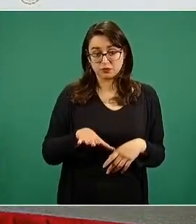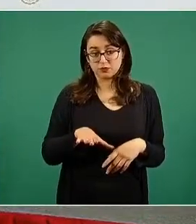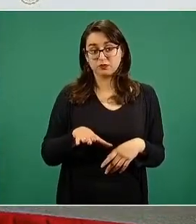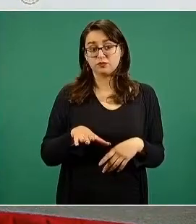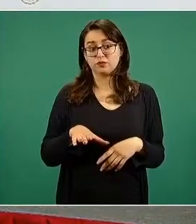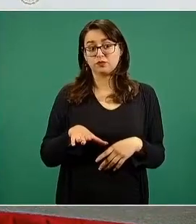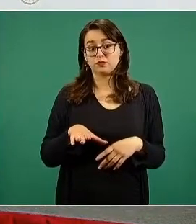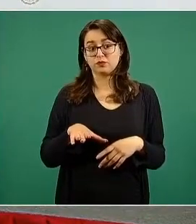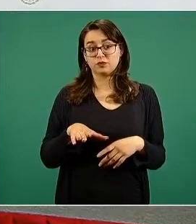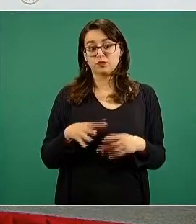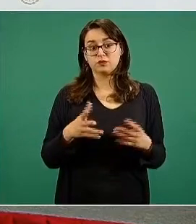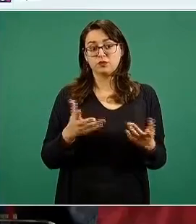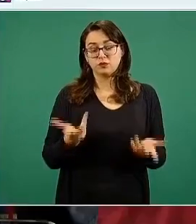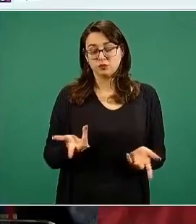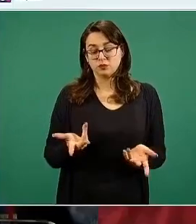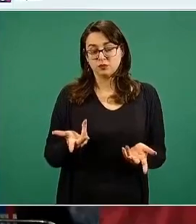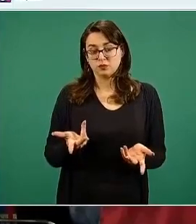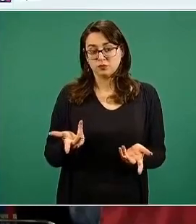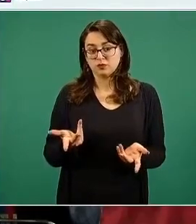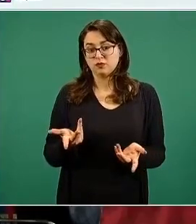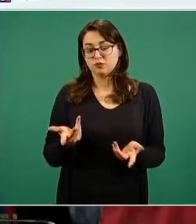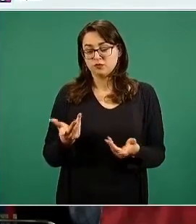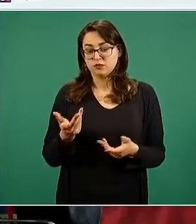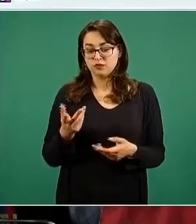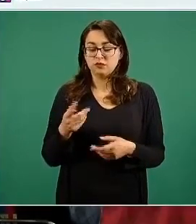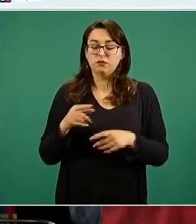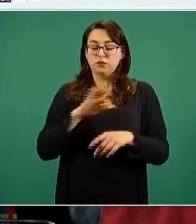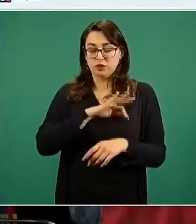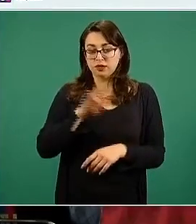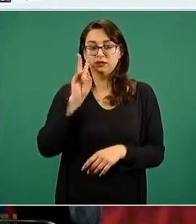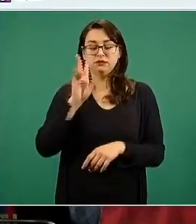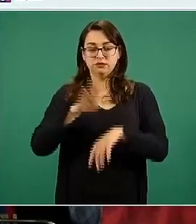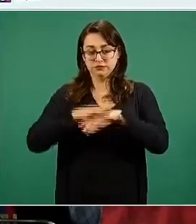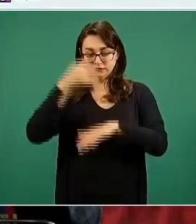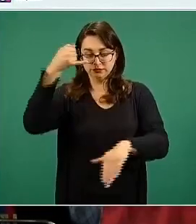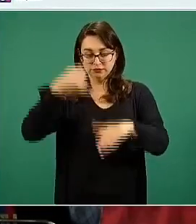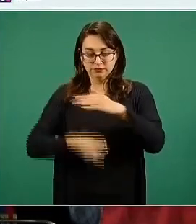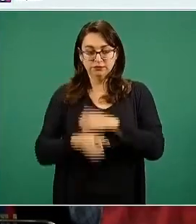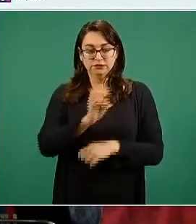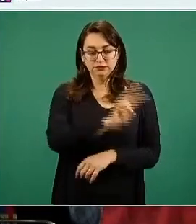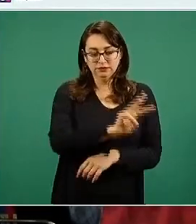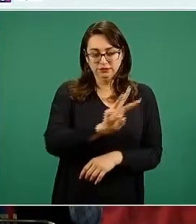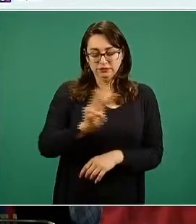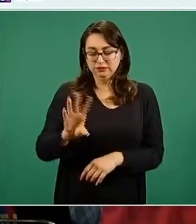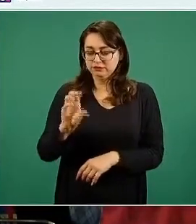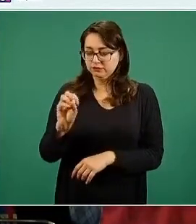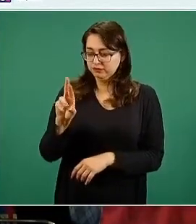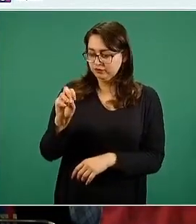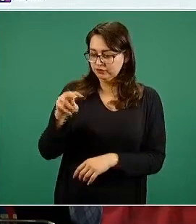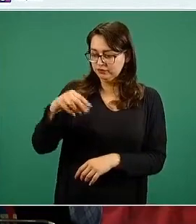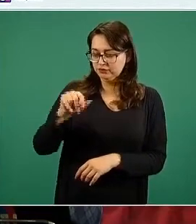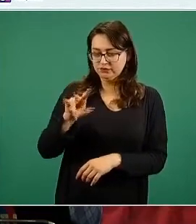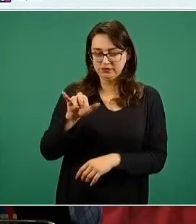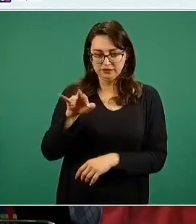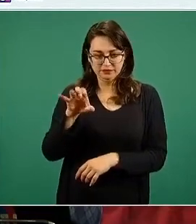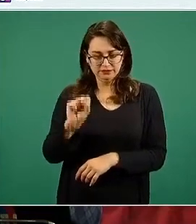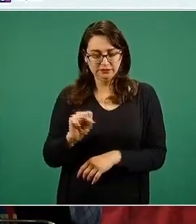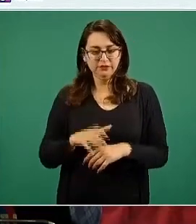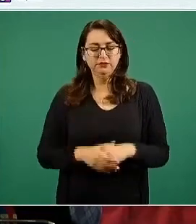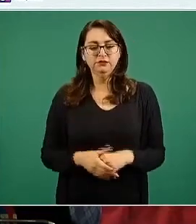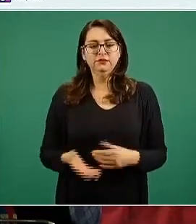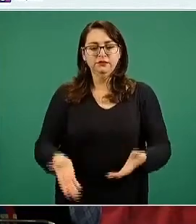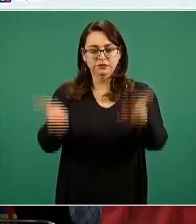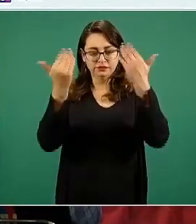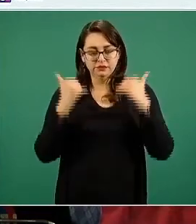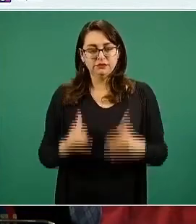tiene disponible en la página coronavirus.gov.mx, que también puede ser de su interés. Sobre